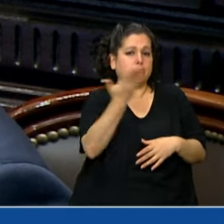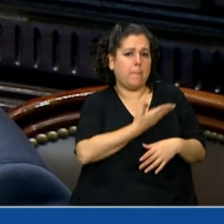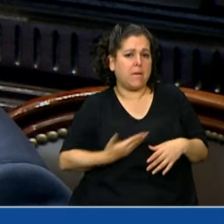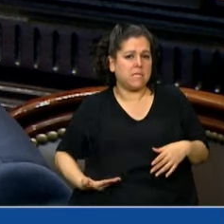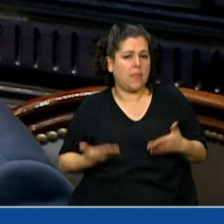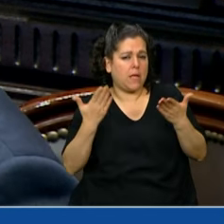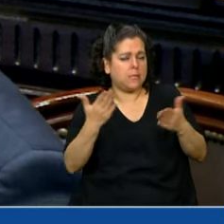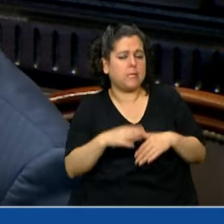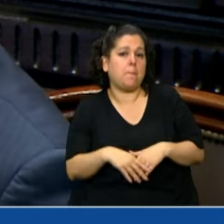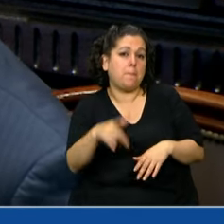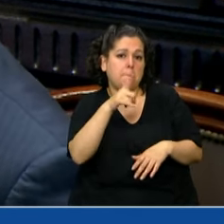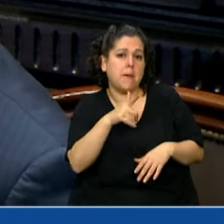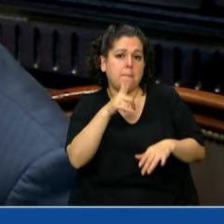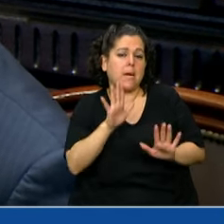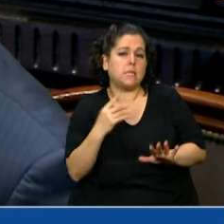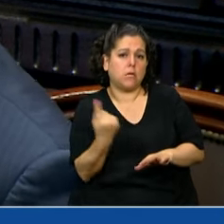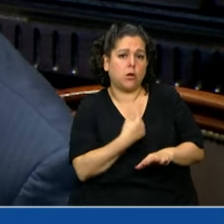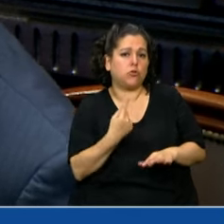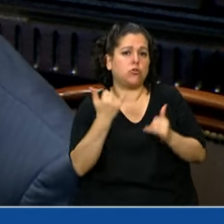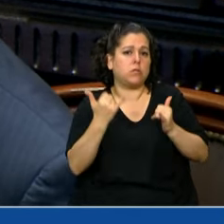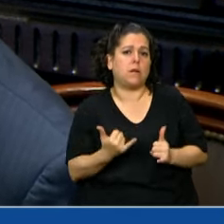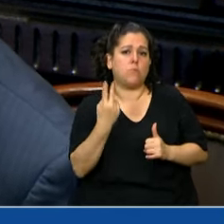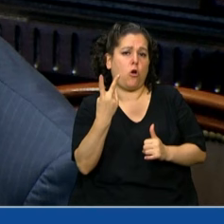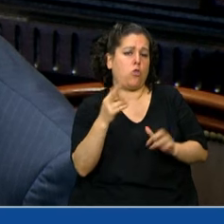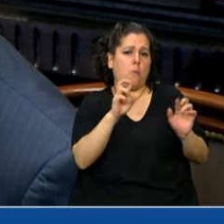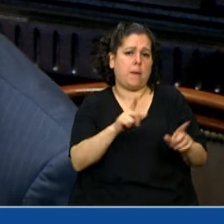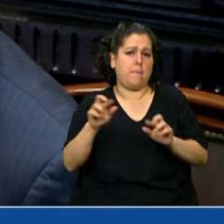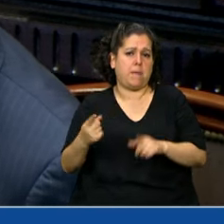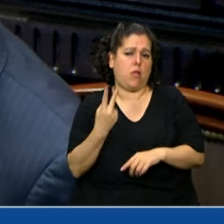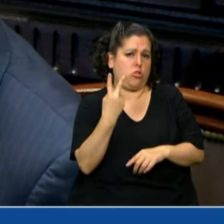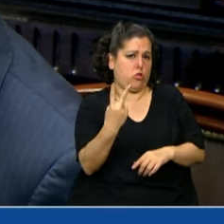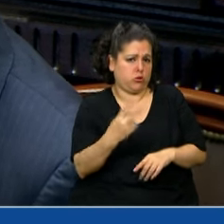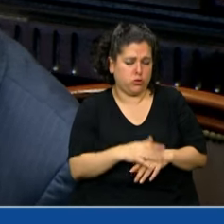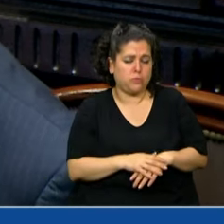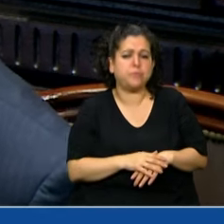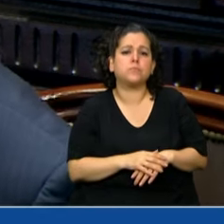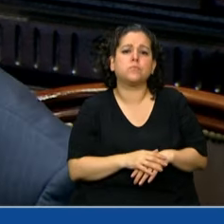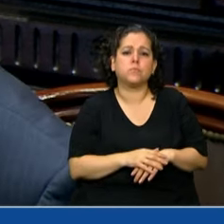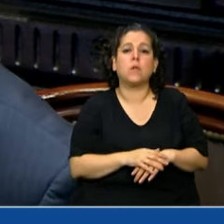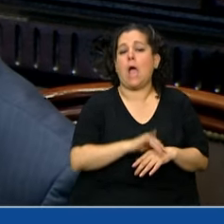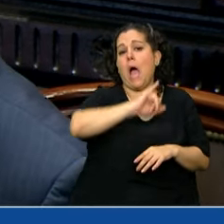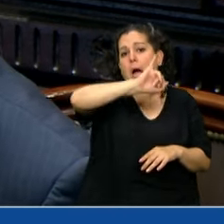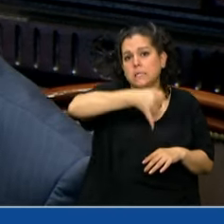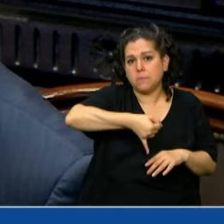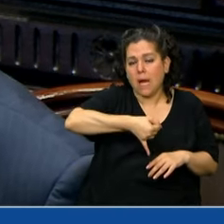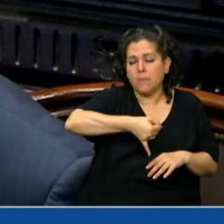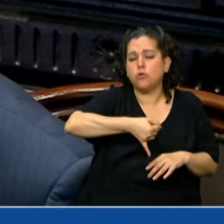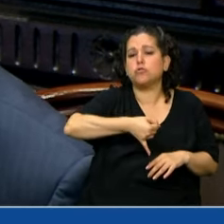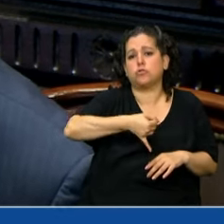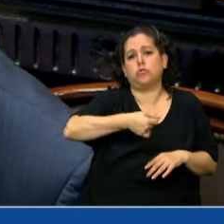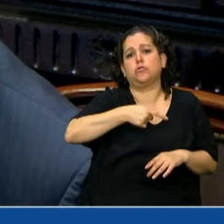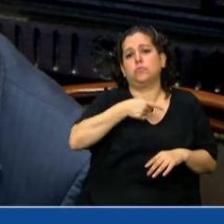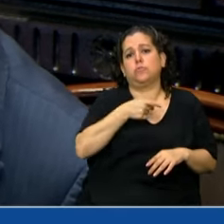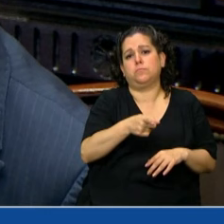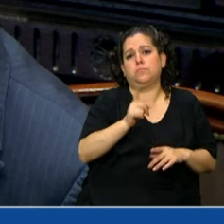presidente Me parece que nosotros tenemos dos alternativas claras o o aceptar lo como